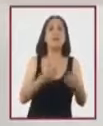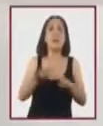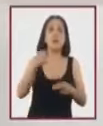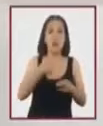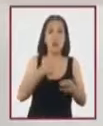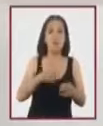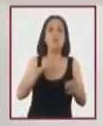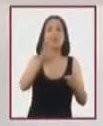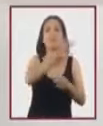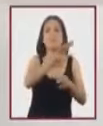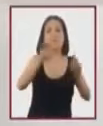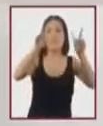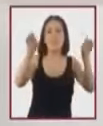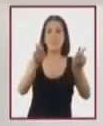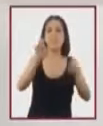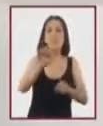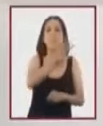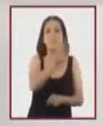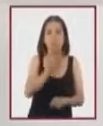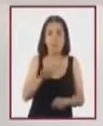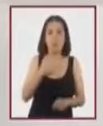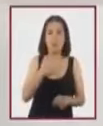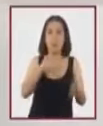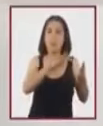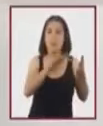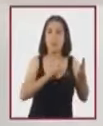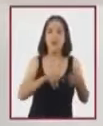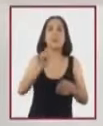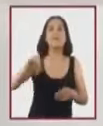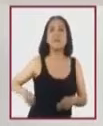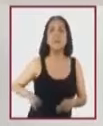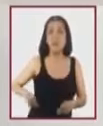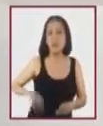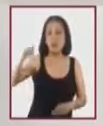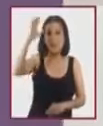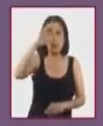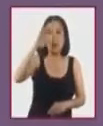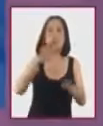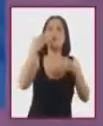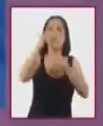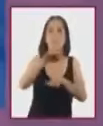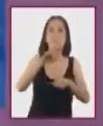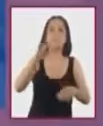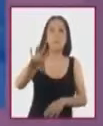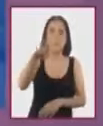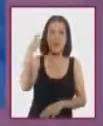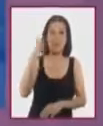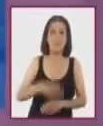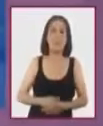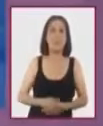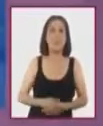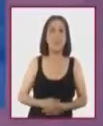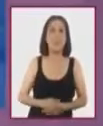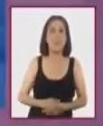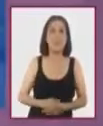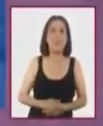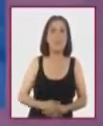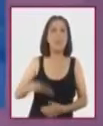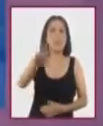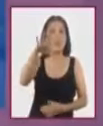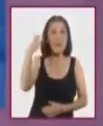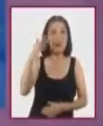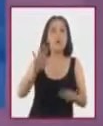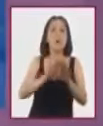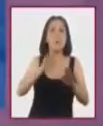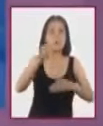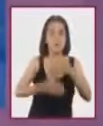un breve fragmento de un interesante artículo científico que nos habla sobre la velocidad. La velocidad es la distancia que